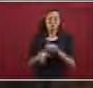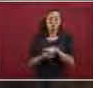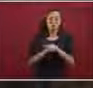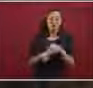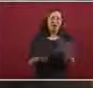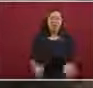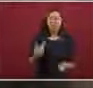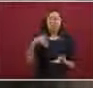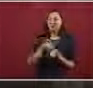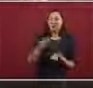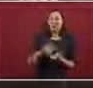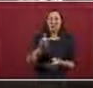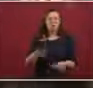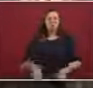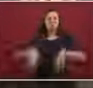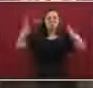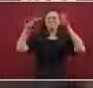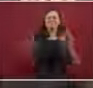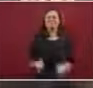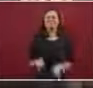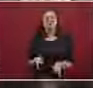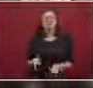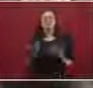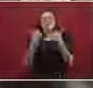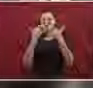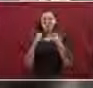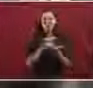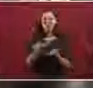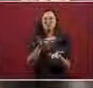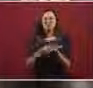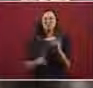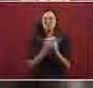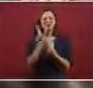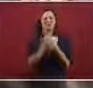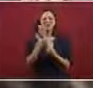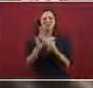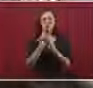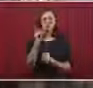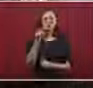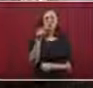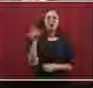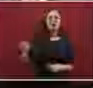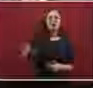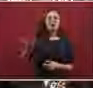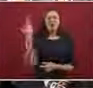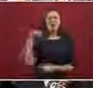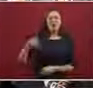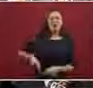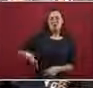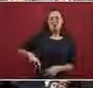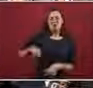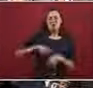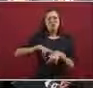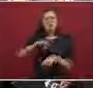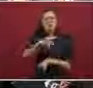apoyo en ningún sistema. Hubo problemas de lo que los gobernantes del pasado, pues el